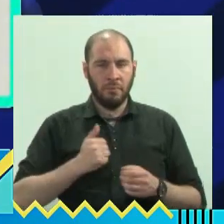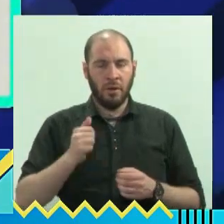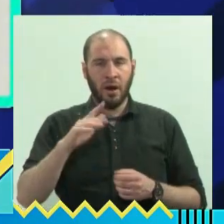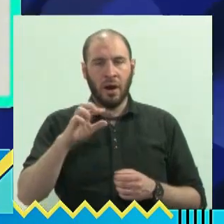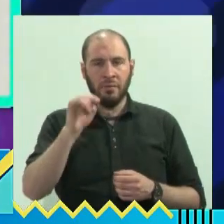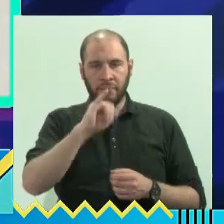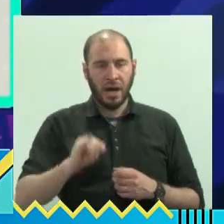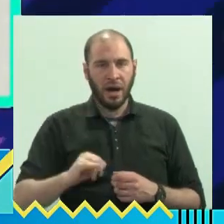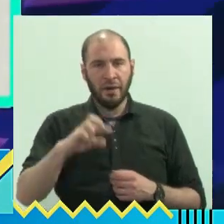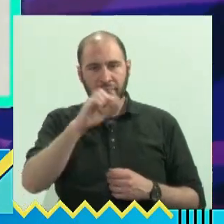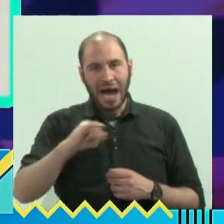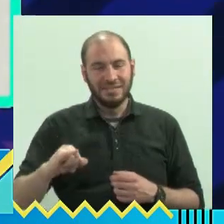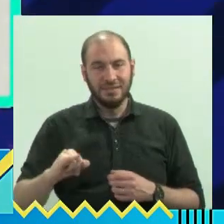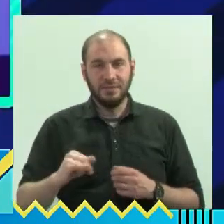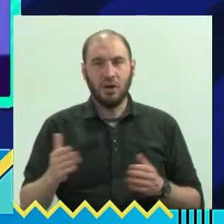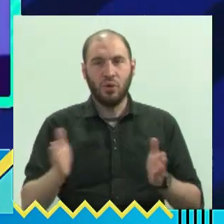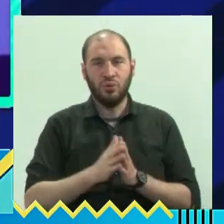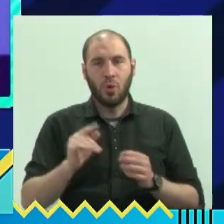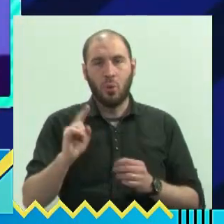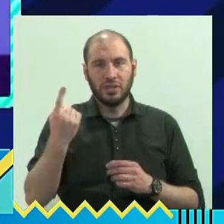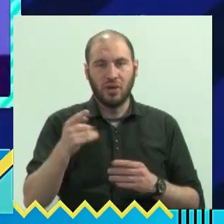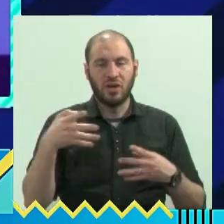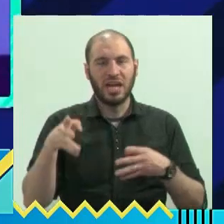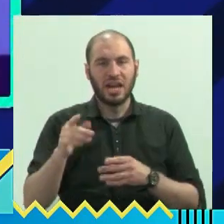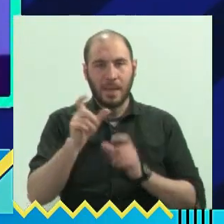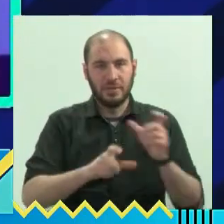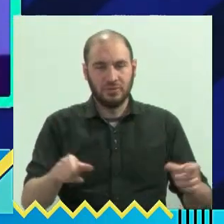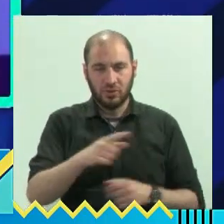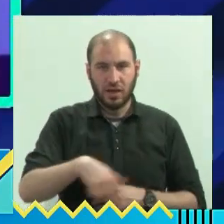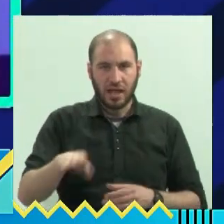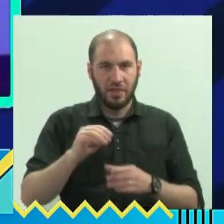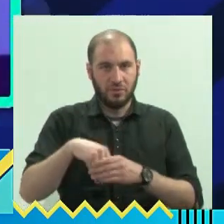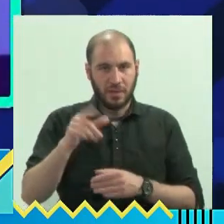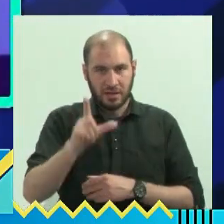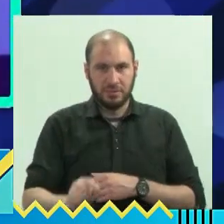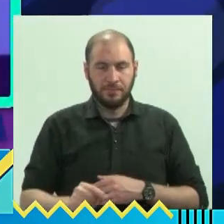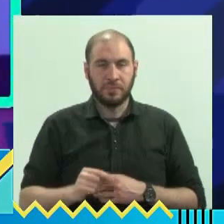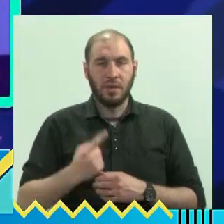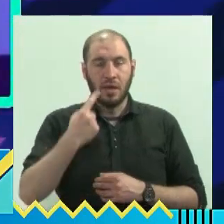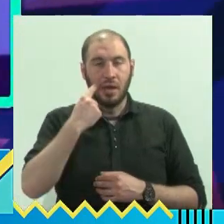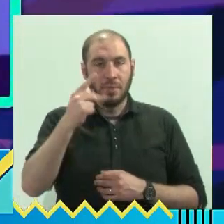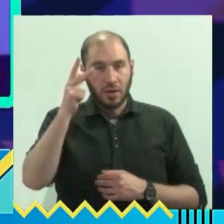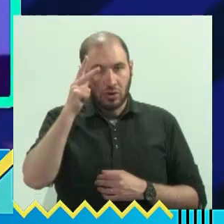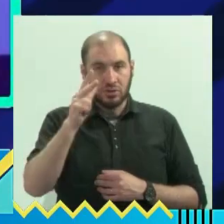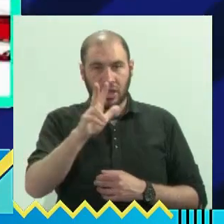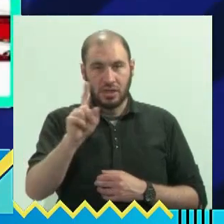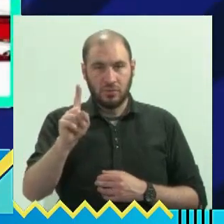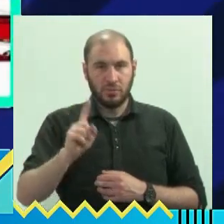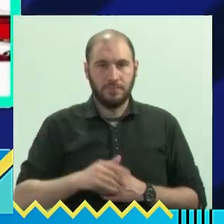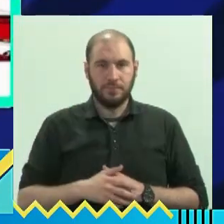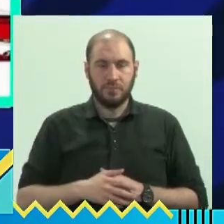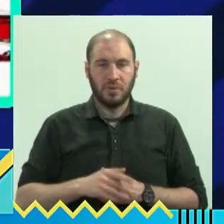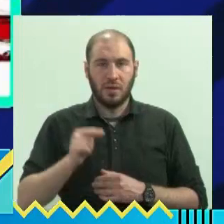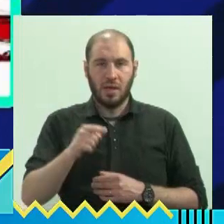María Paz y está al lado de los unitarios en las guerras civiles. En 1831